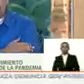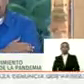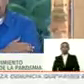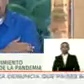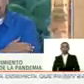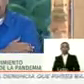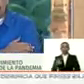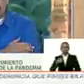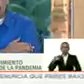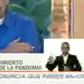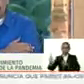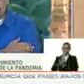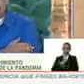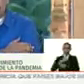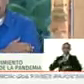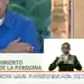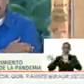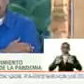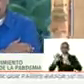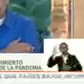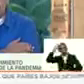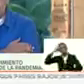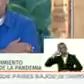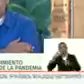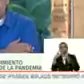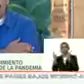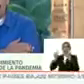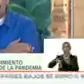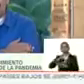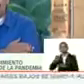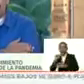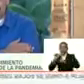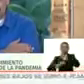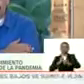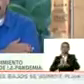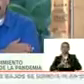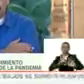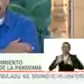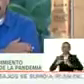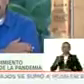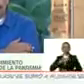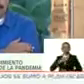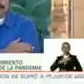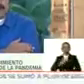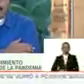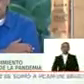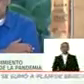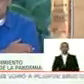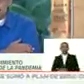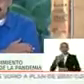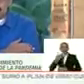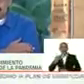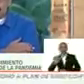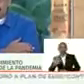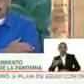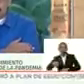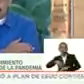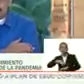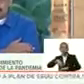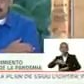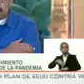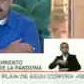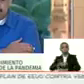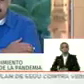tengo la obligación de preparar a la opinión pública nacional internacional y de prepararnos en las próximas horas